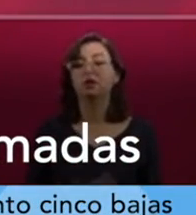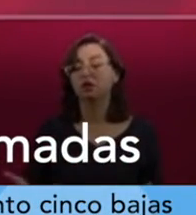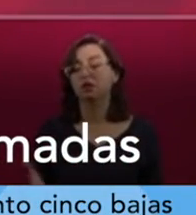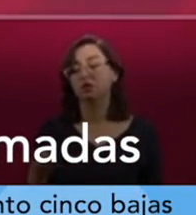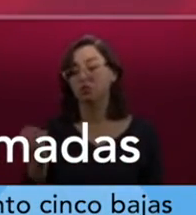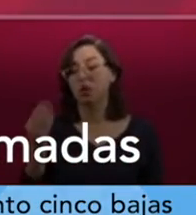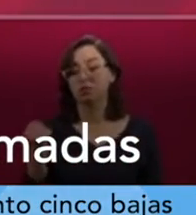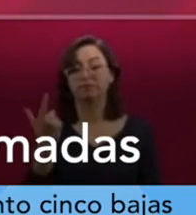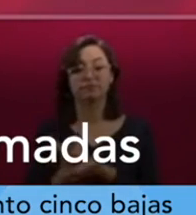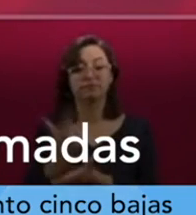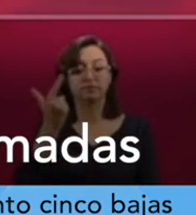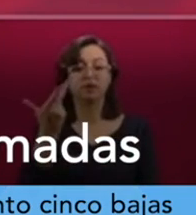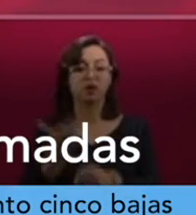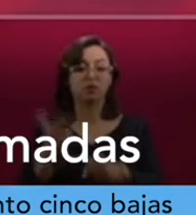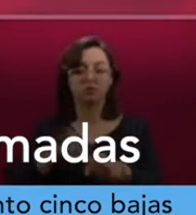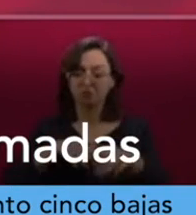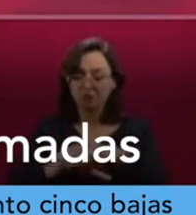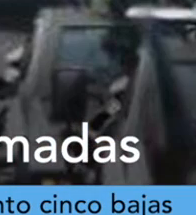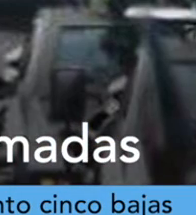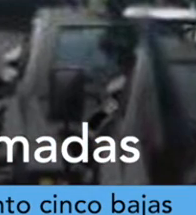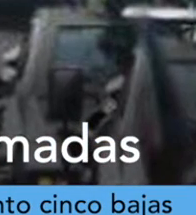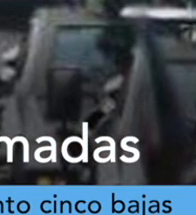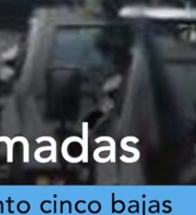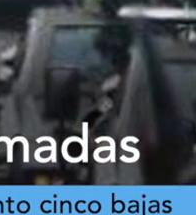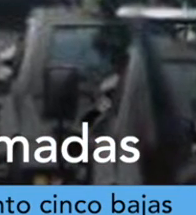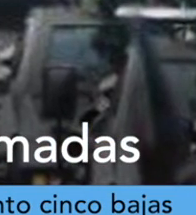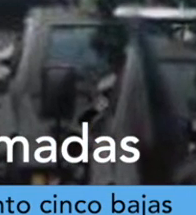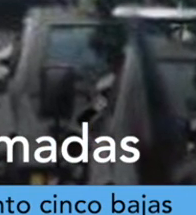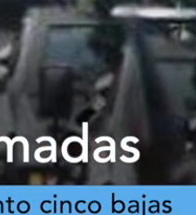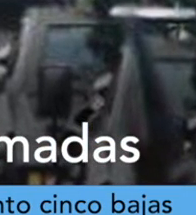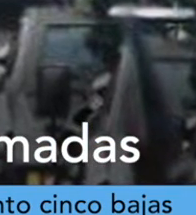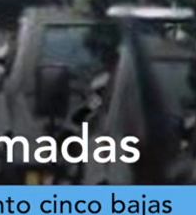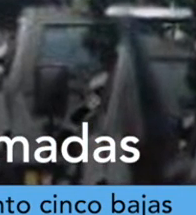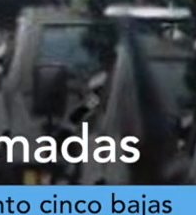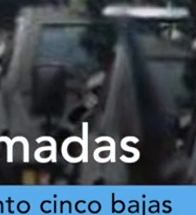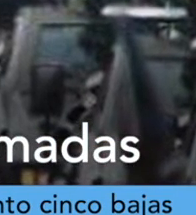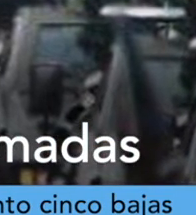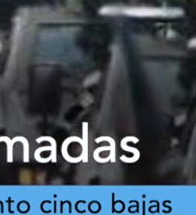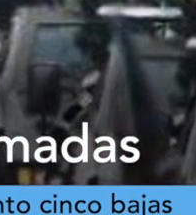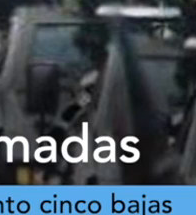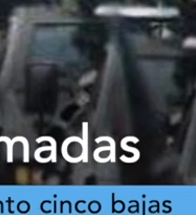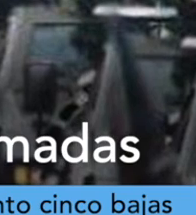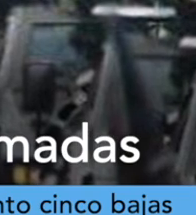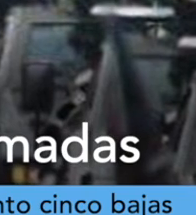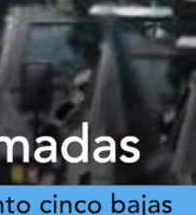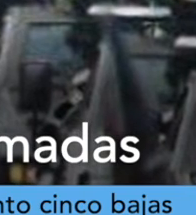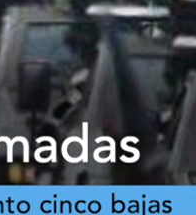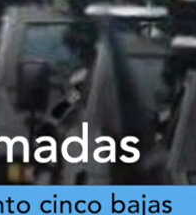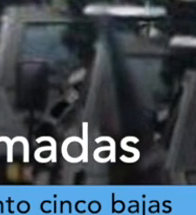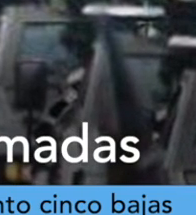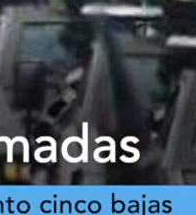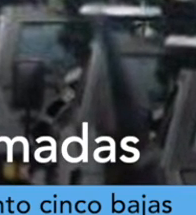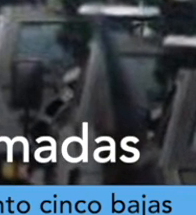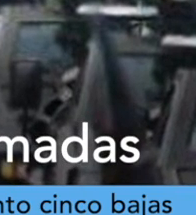Crescencio Sandoval, informó que la corporación ha registrado hasta el momento 82 casos positivos de coronavirus, de los cuales 60 son militares